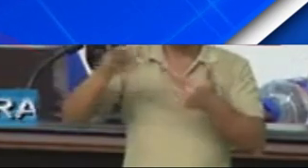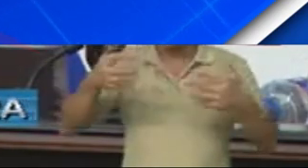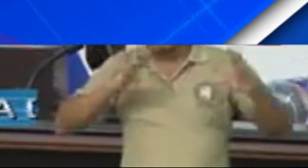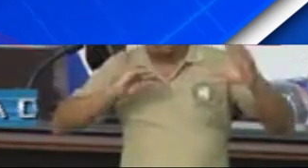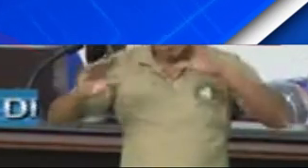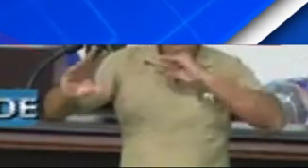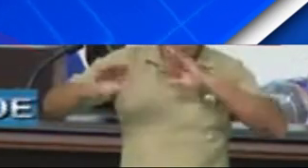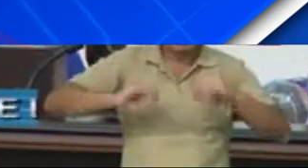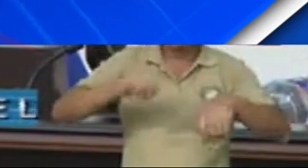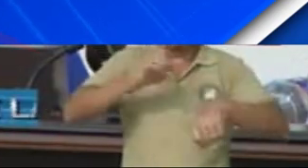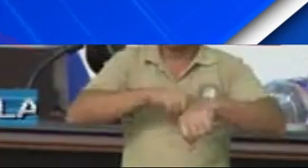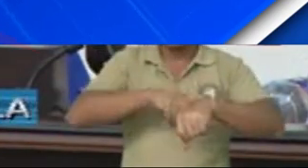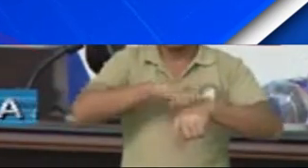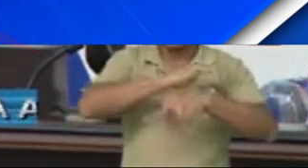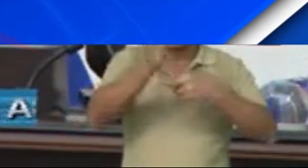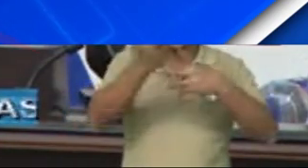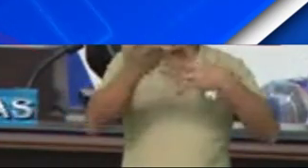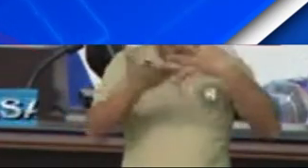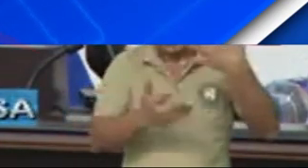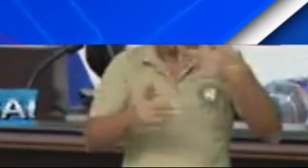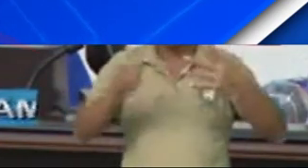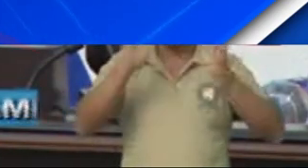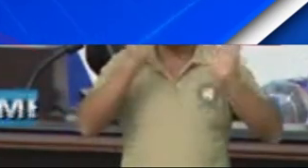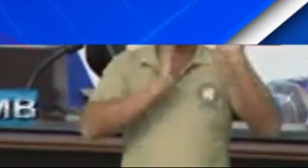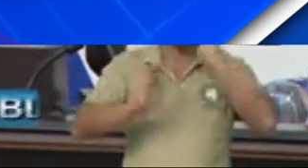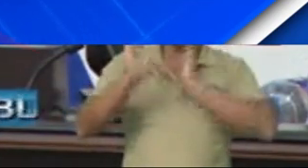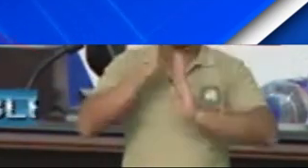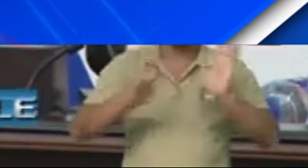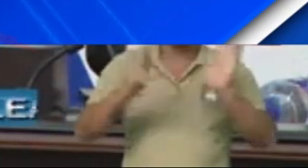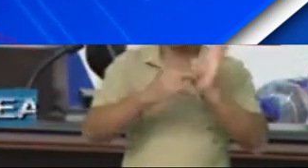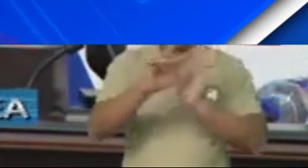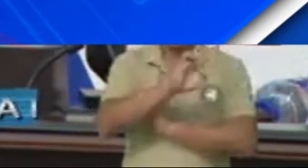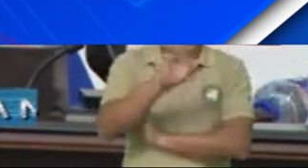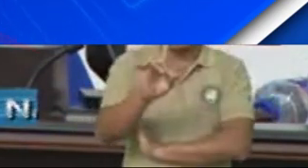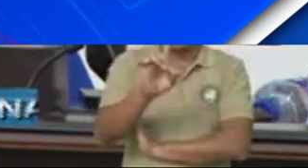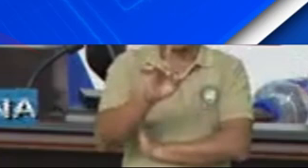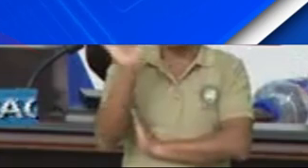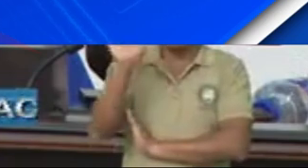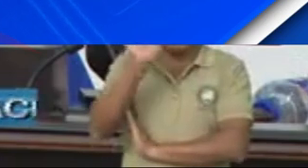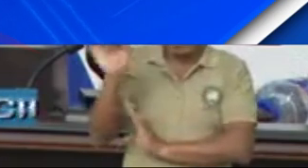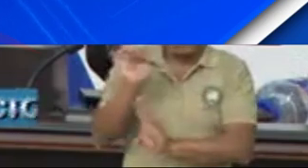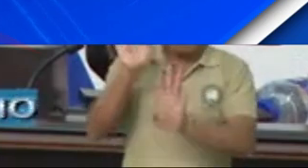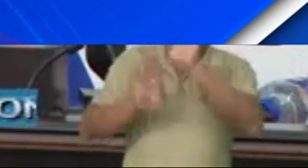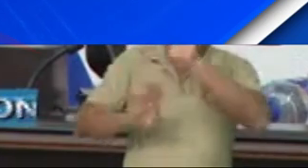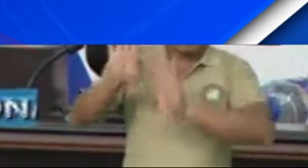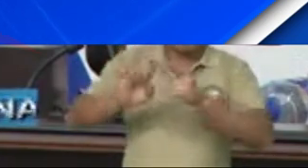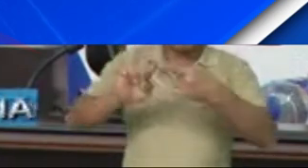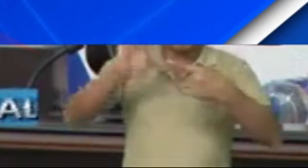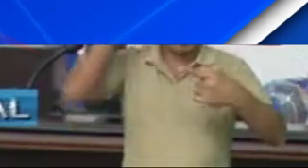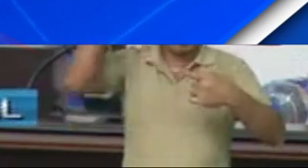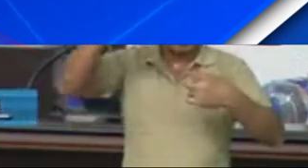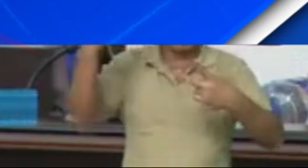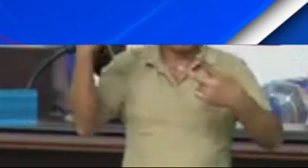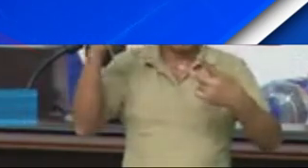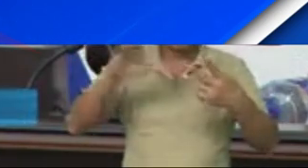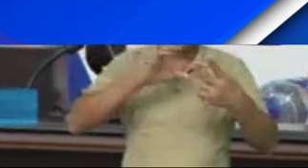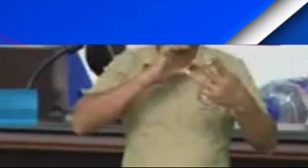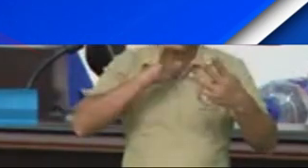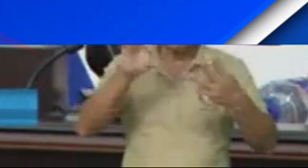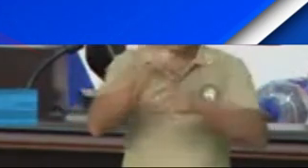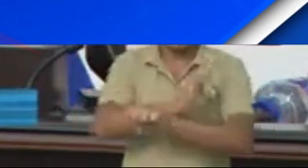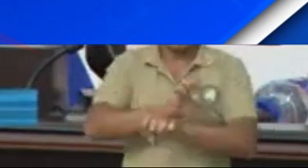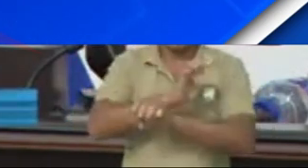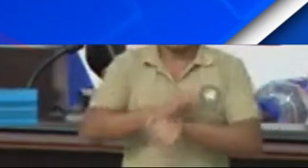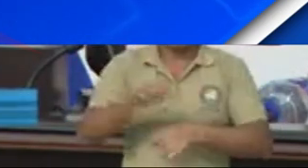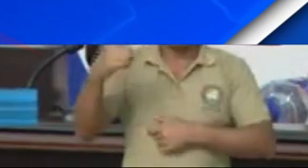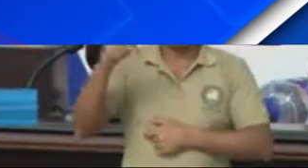4 periodos de trabajo en el mes de agosto del 2021, en la que participaron Argentina, Bolivia, Cuba, Ecuador,